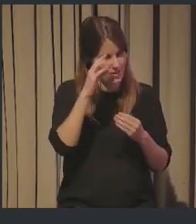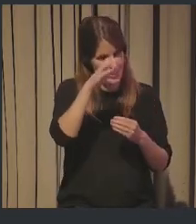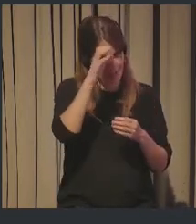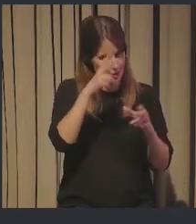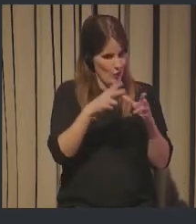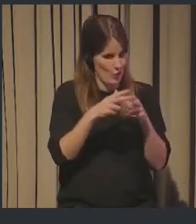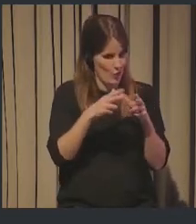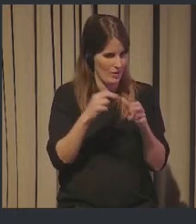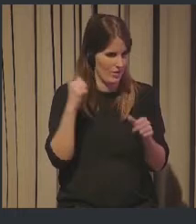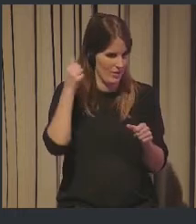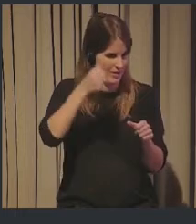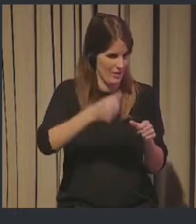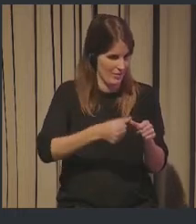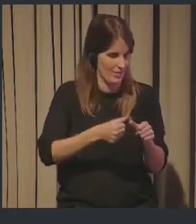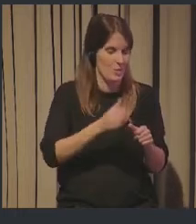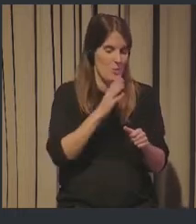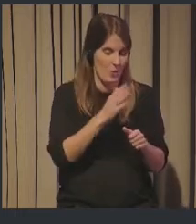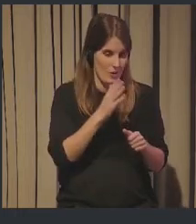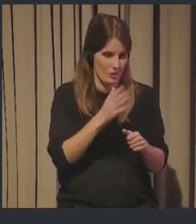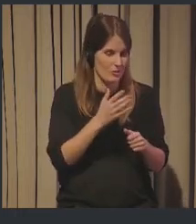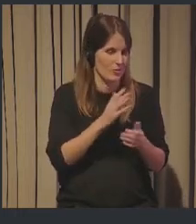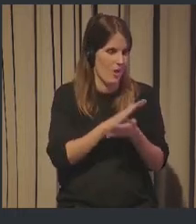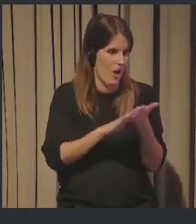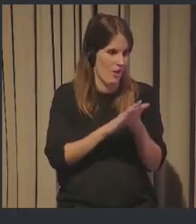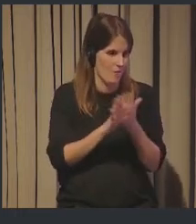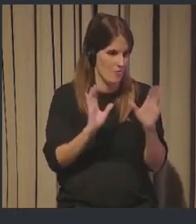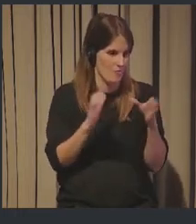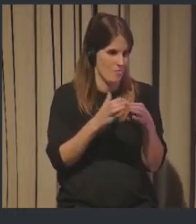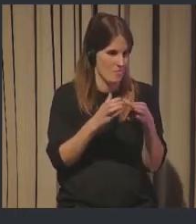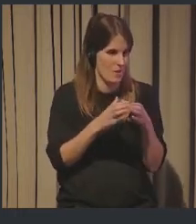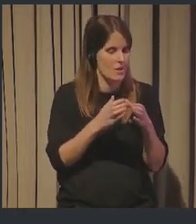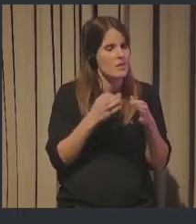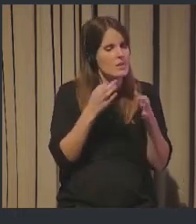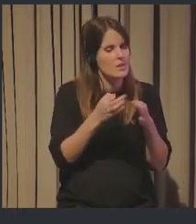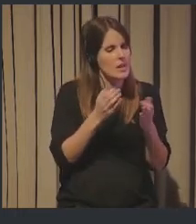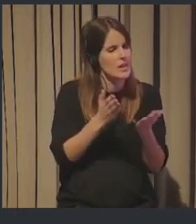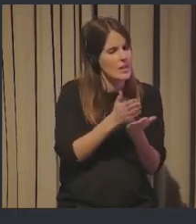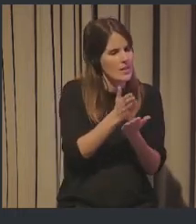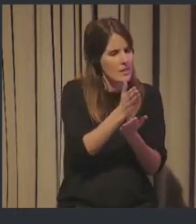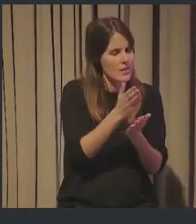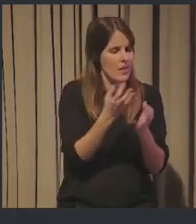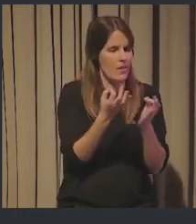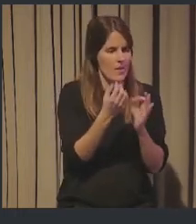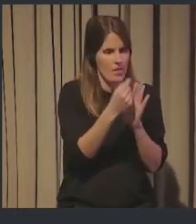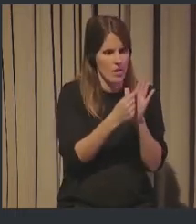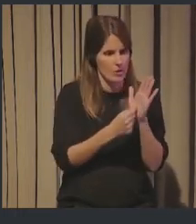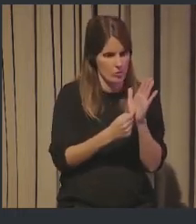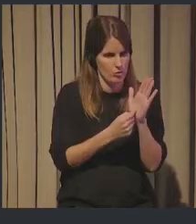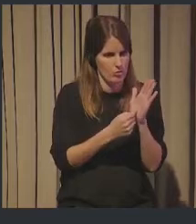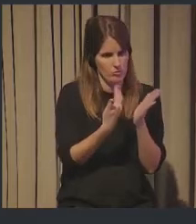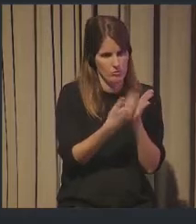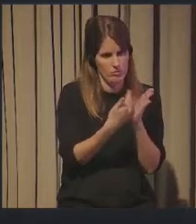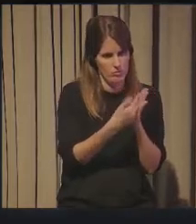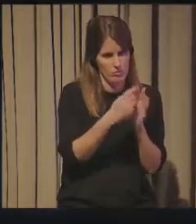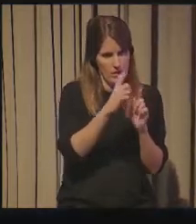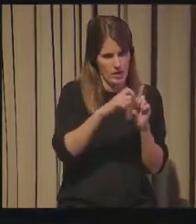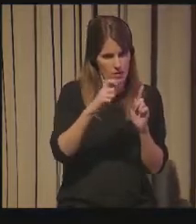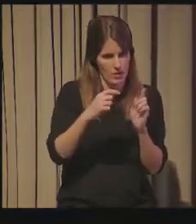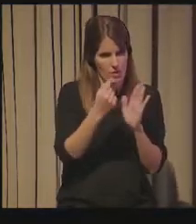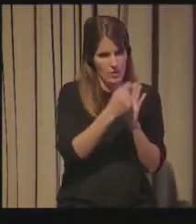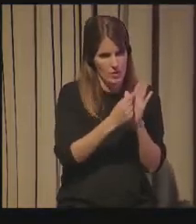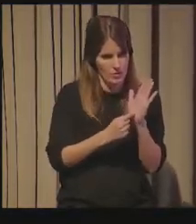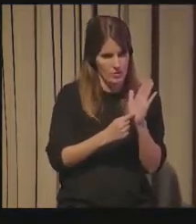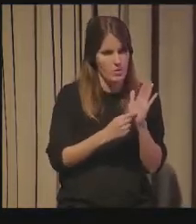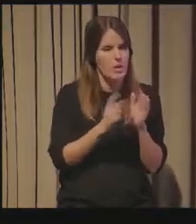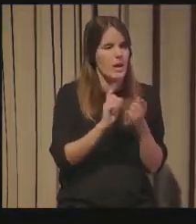una trayectoria más sociológica, más social. Yo creo que las tendencias deberían ser datos, algo que se puede poner en un gráfico. No es solo